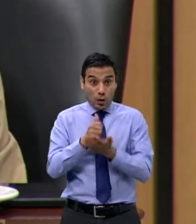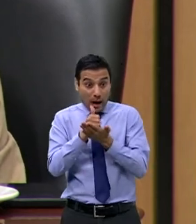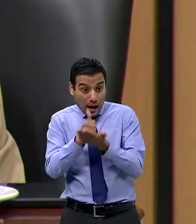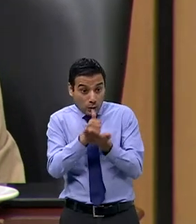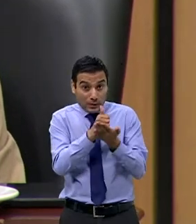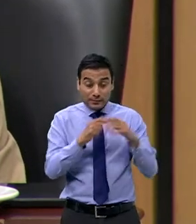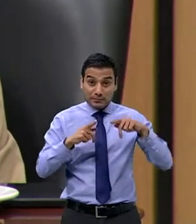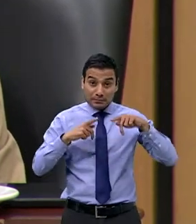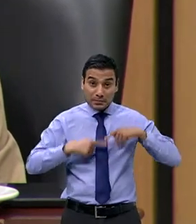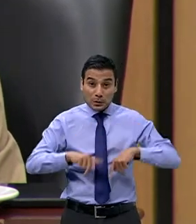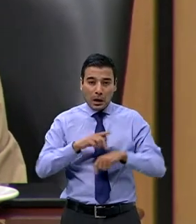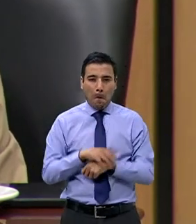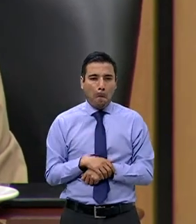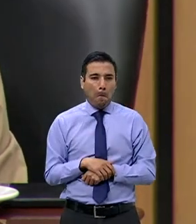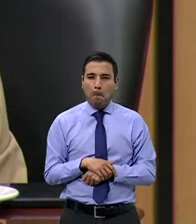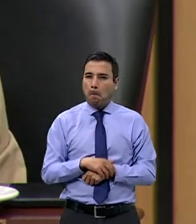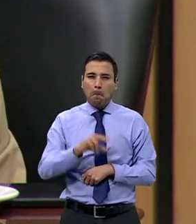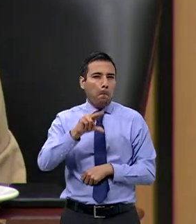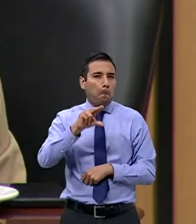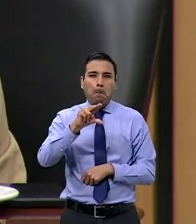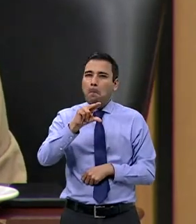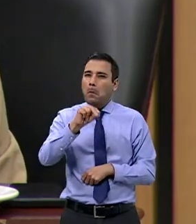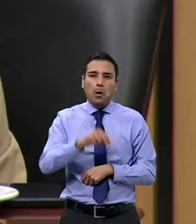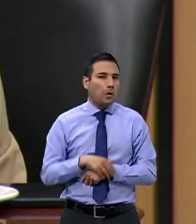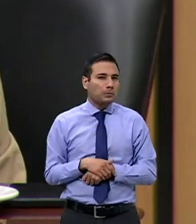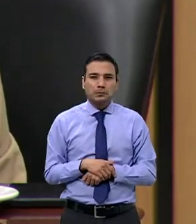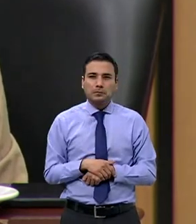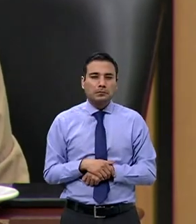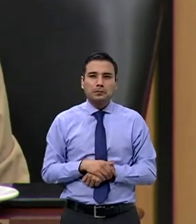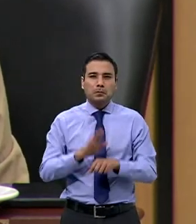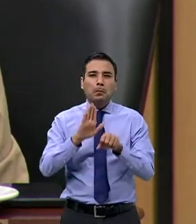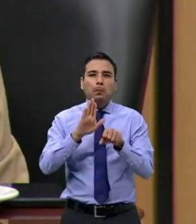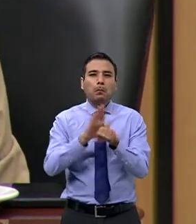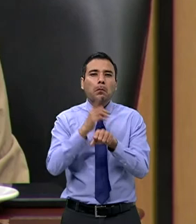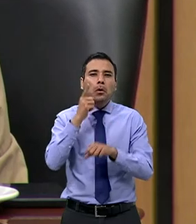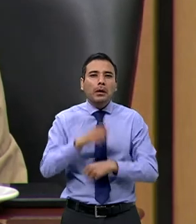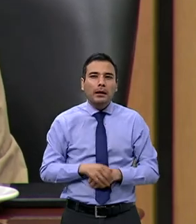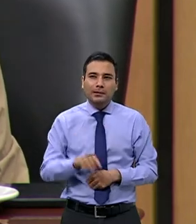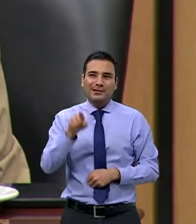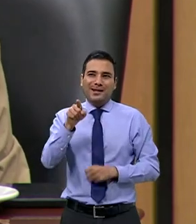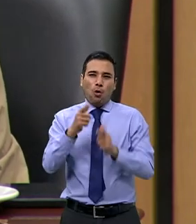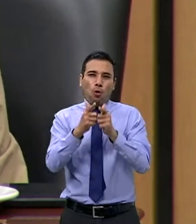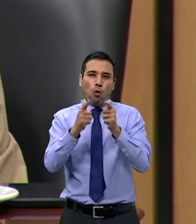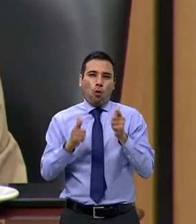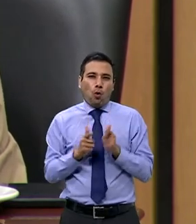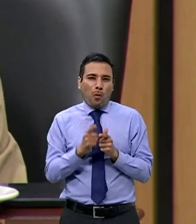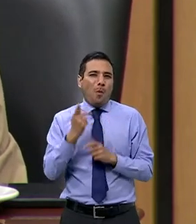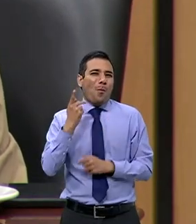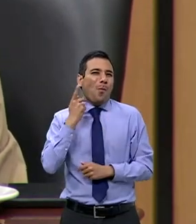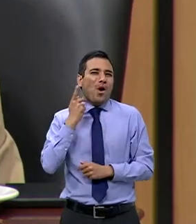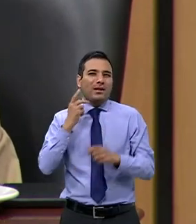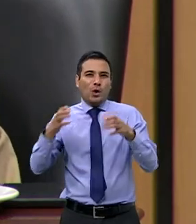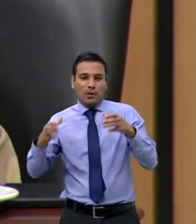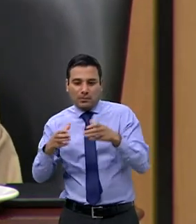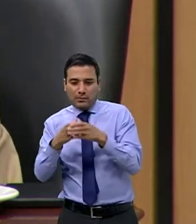del pueblo solo por un bienestar de una clase política reiteramos